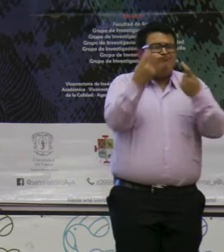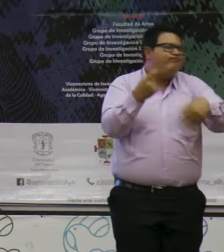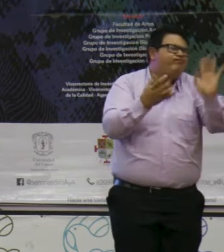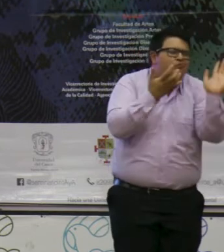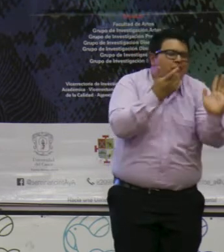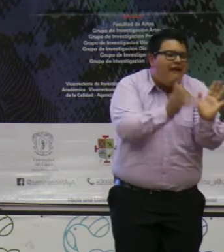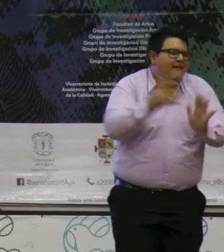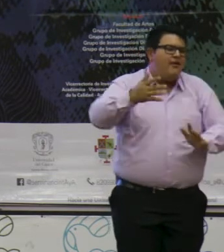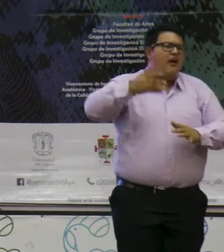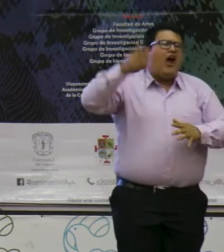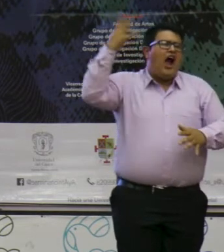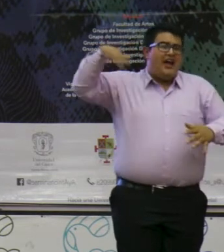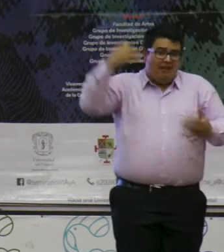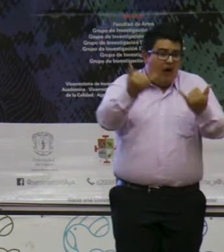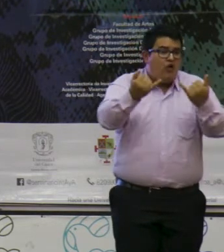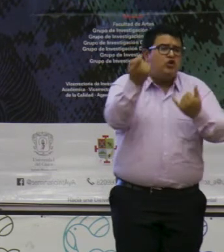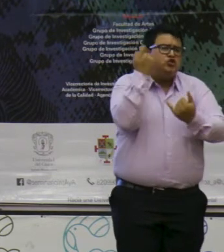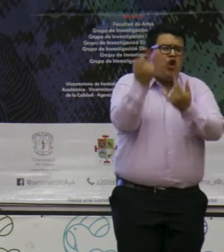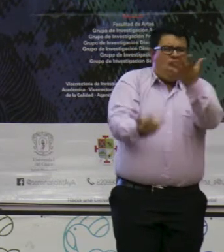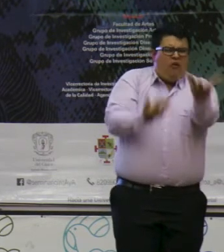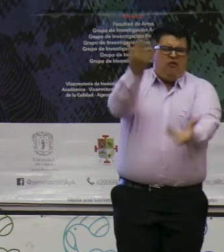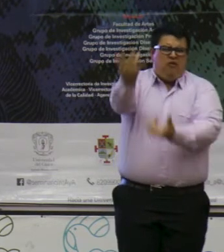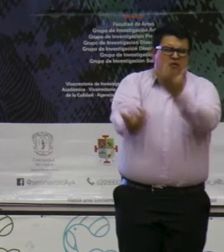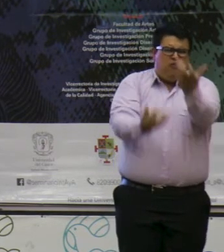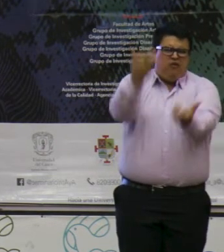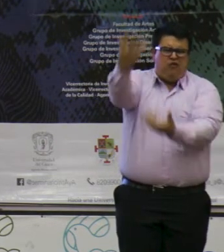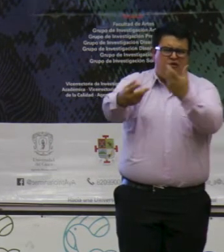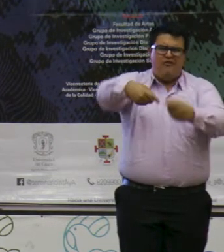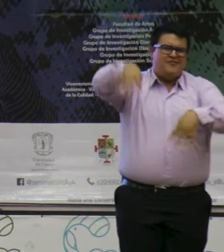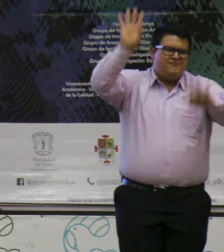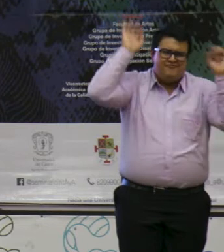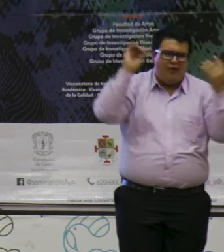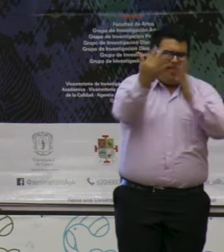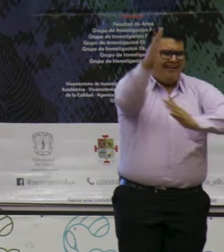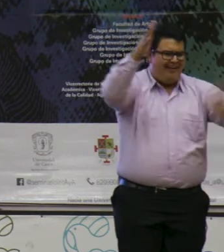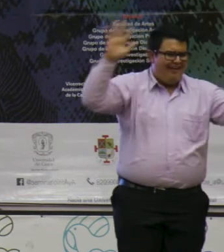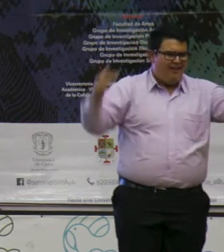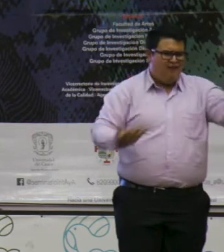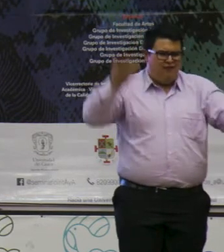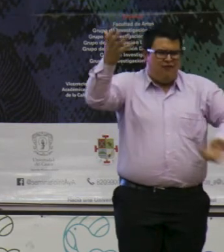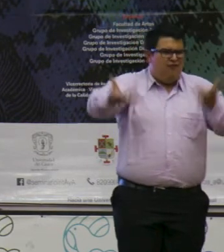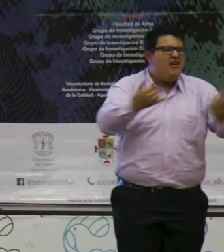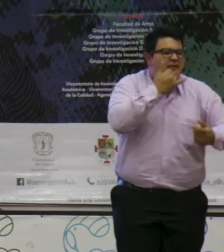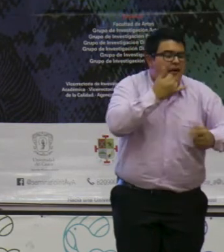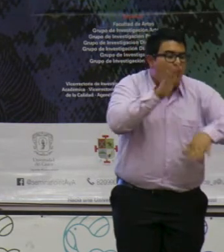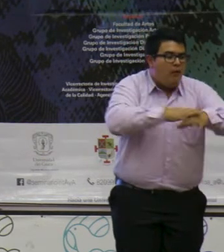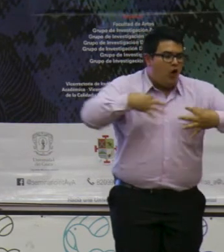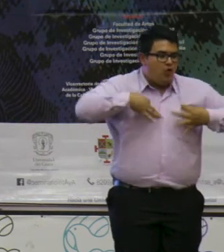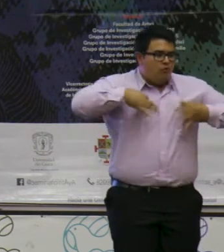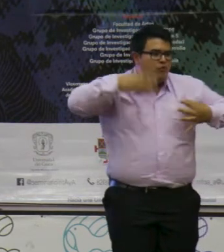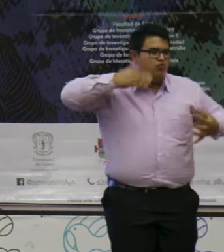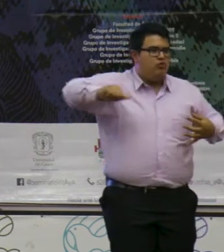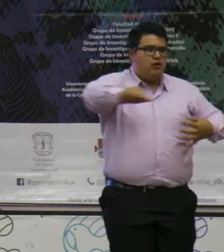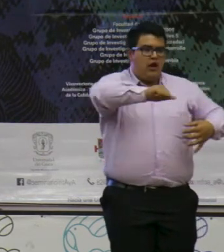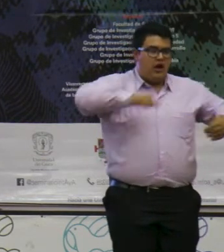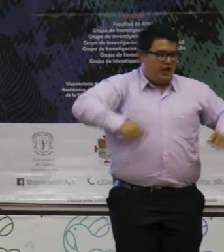el problema de los incendios que está registrado en ilustración también de manera muy bella, todos los incendios que se causaban por la vestimenta de las mujeres, por esa